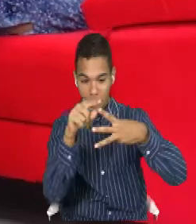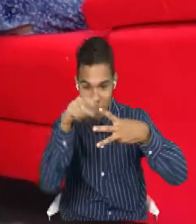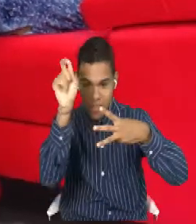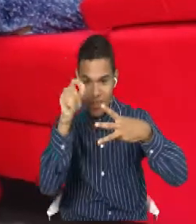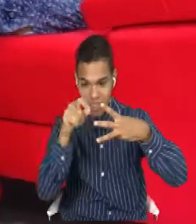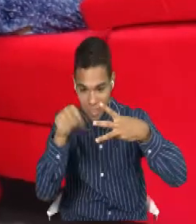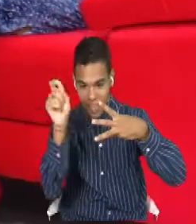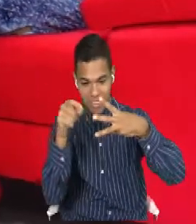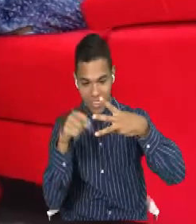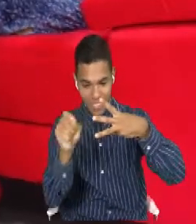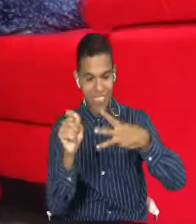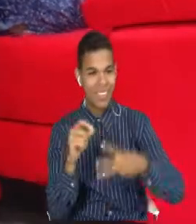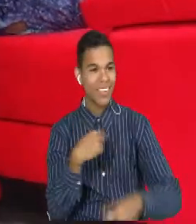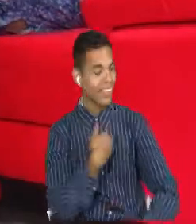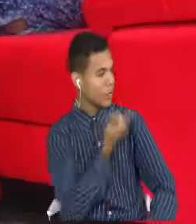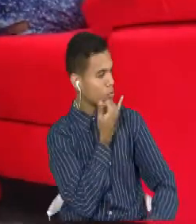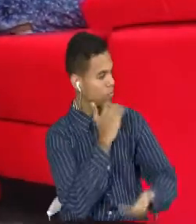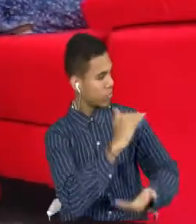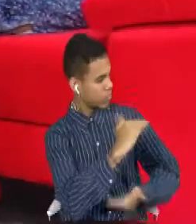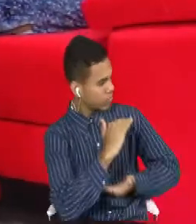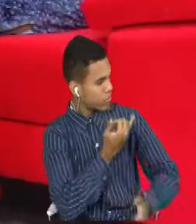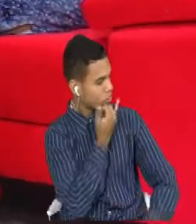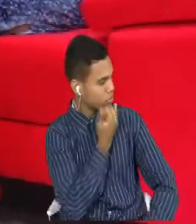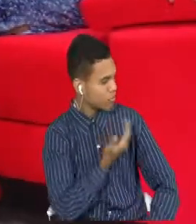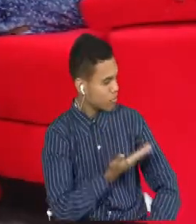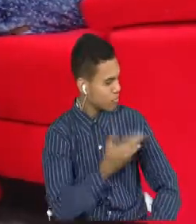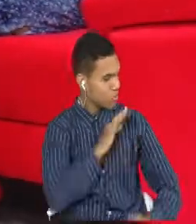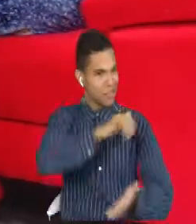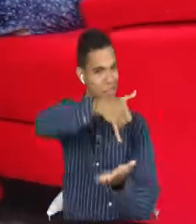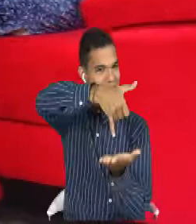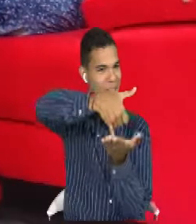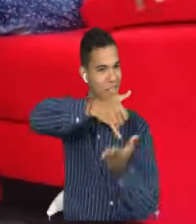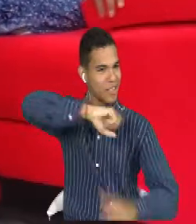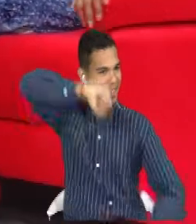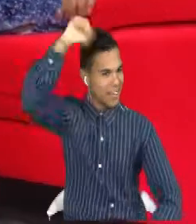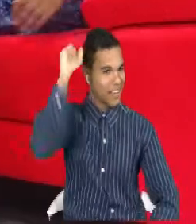premio? El premio, no, 30% de descuento en Beauty Queens.